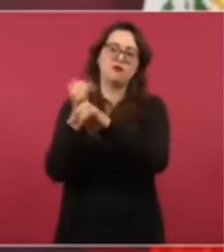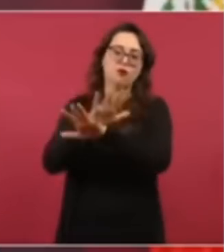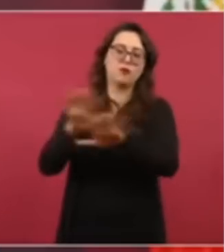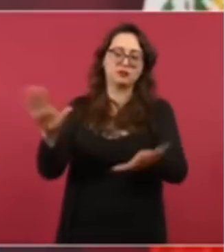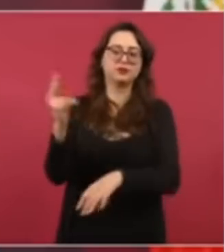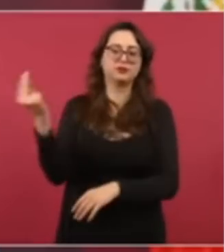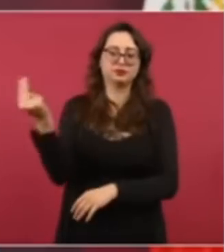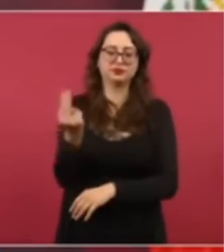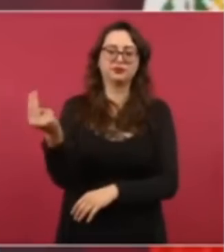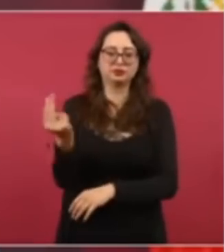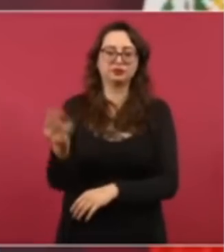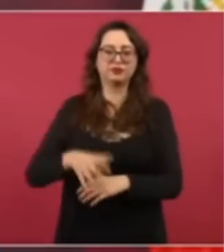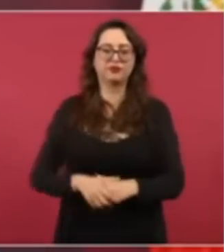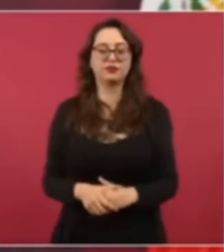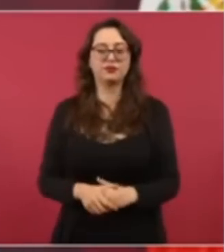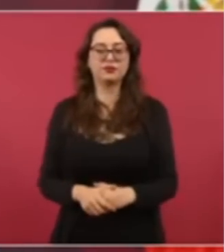las